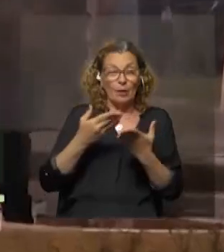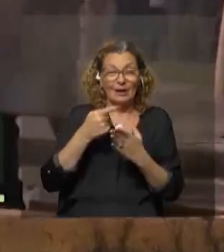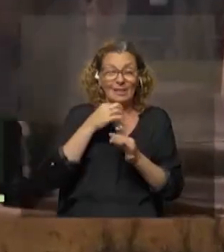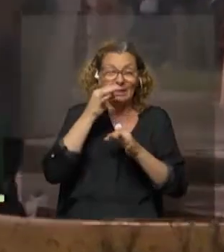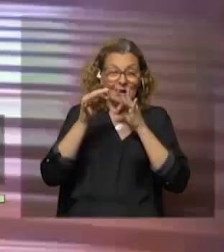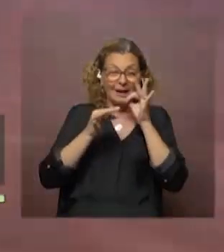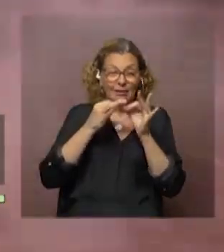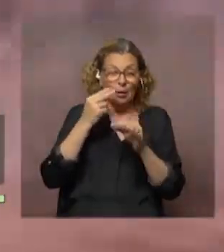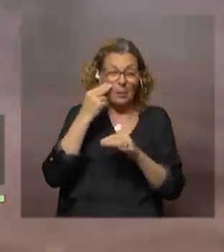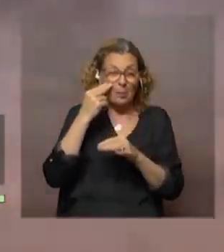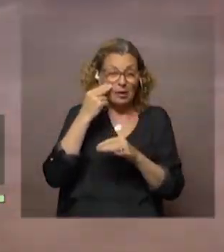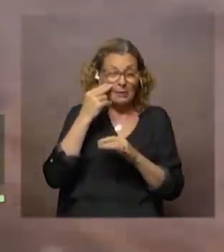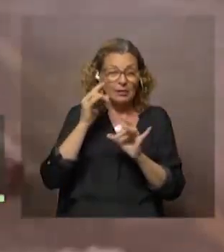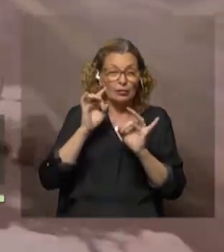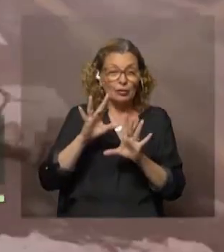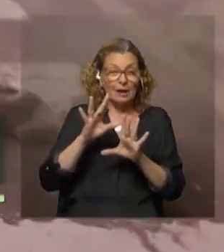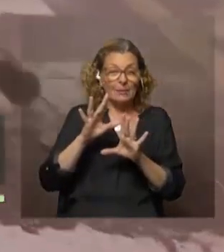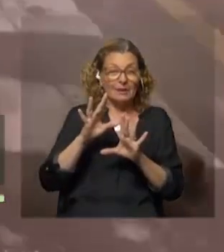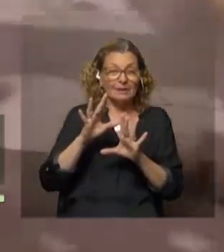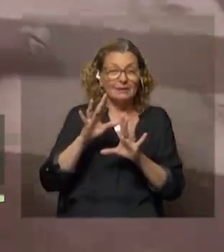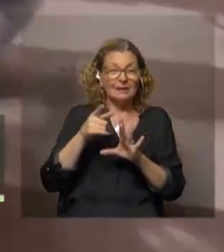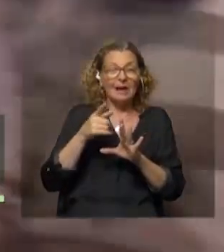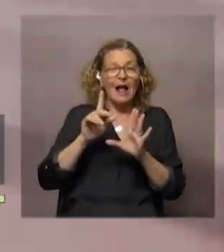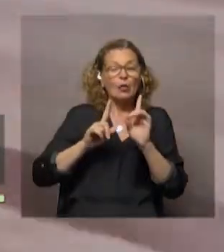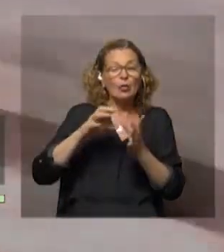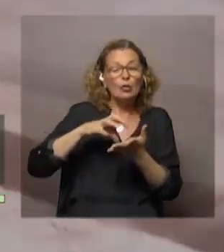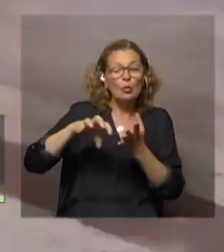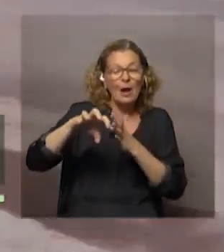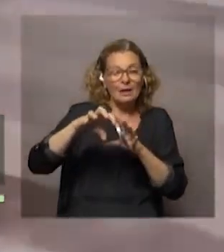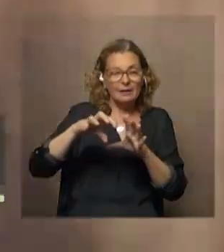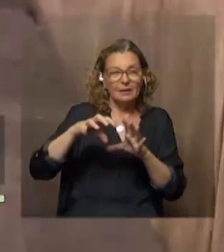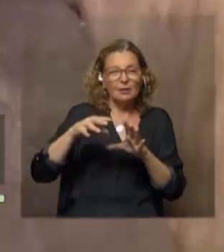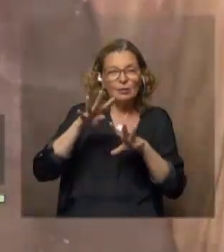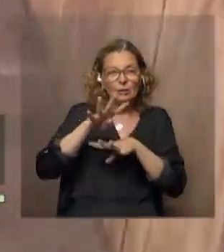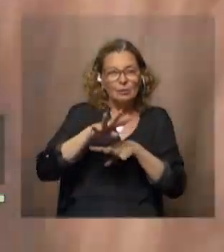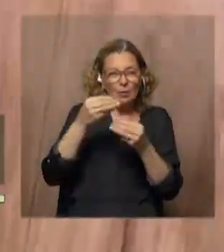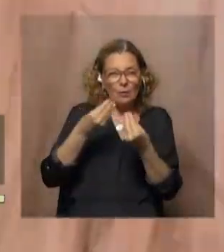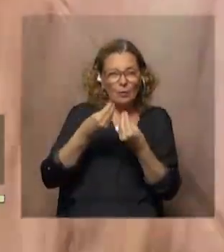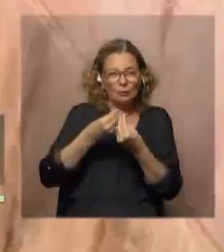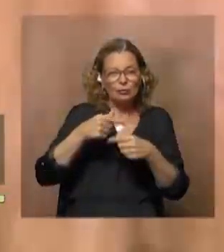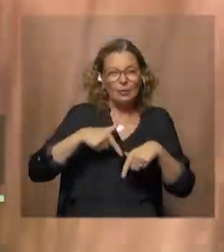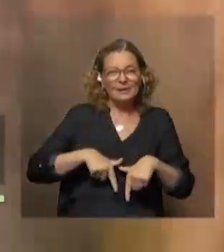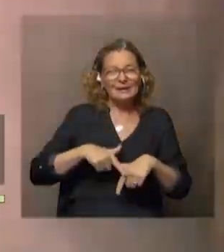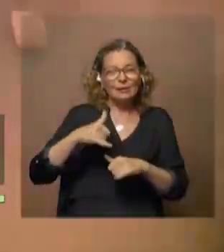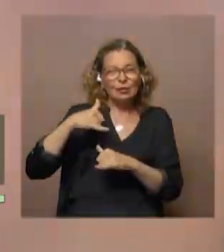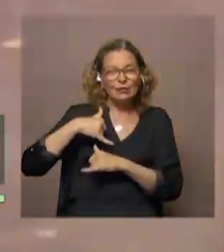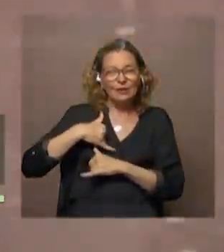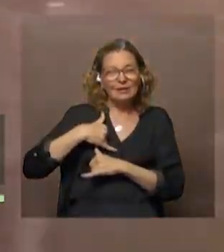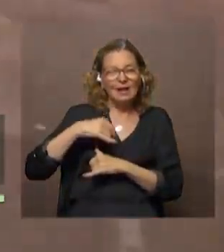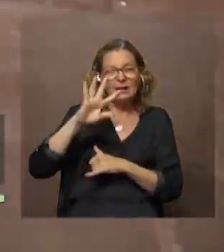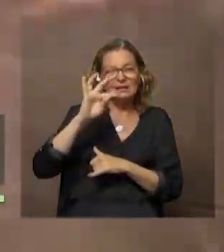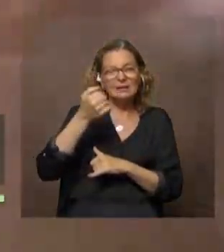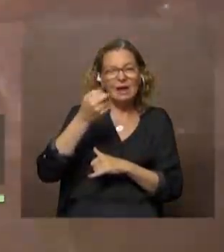declaratoria de emergencia solo abarca la sureña región de Apurímac el epicentro de las protestas Aunque el ministro de defensa Alberto tarola